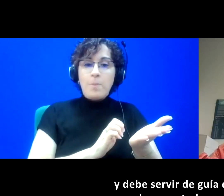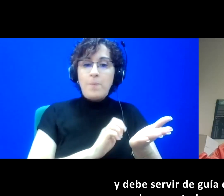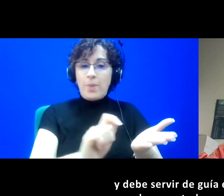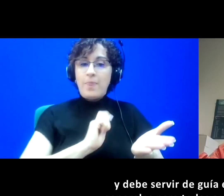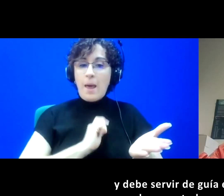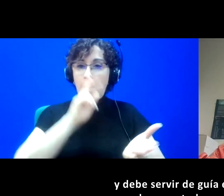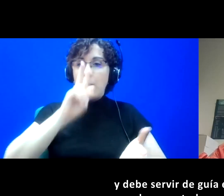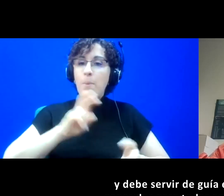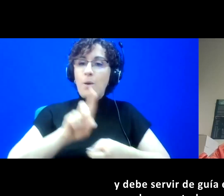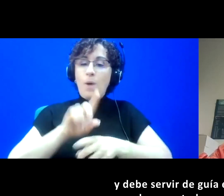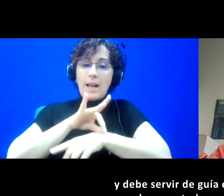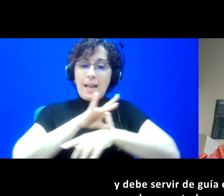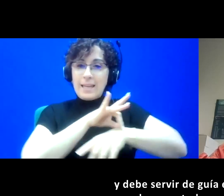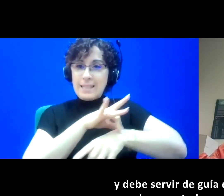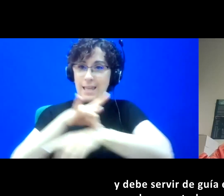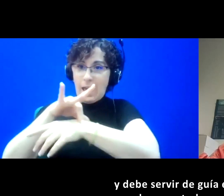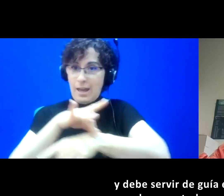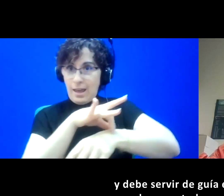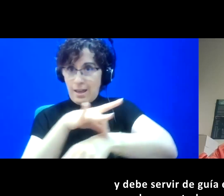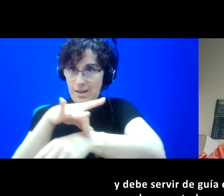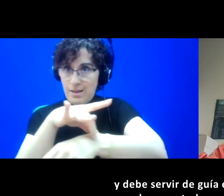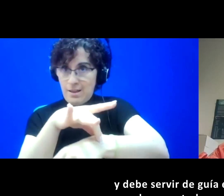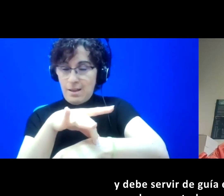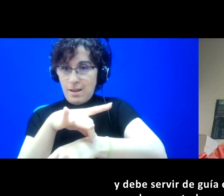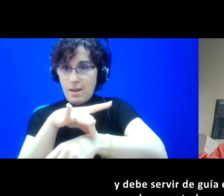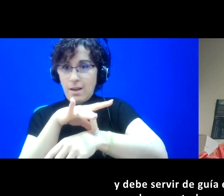generales, para todas aquellas